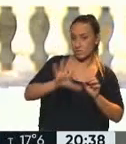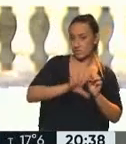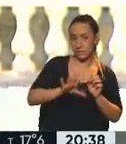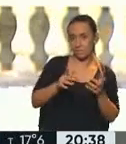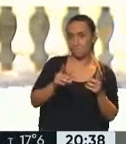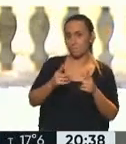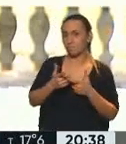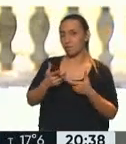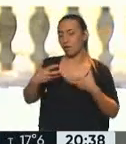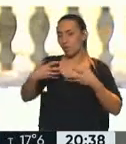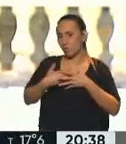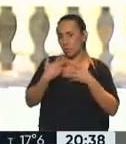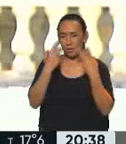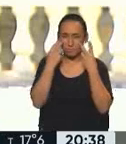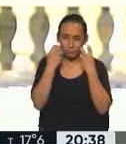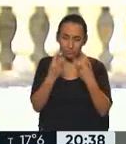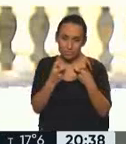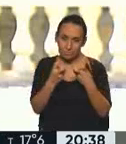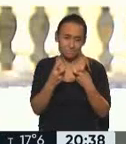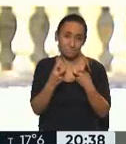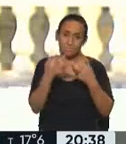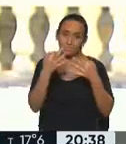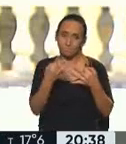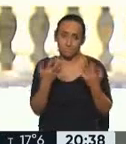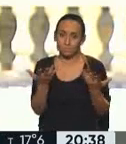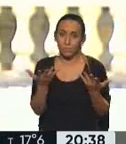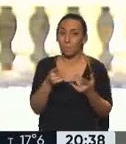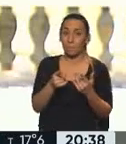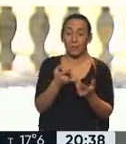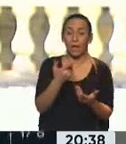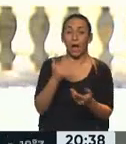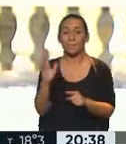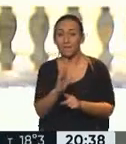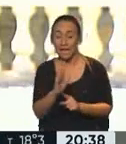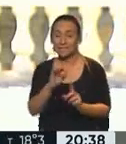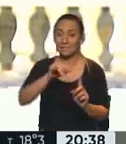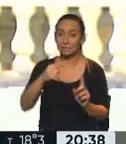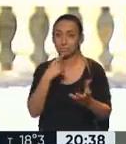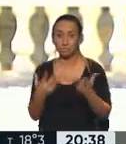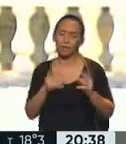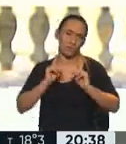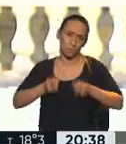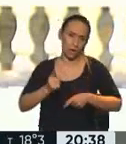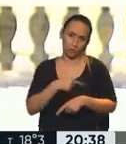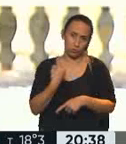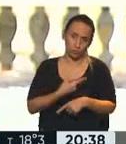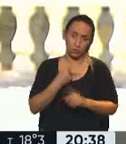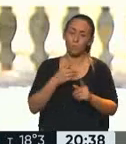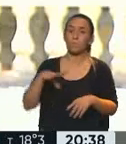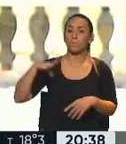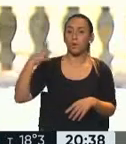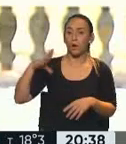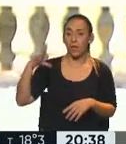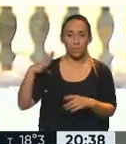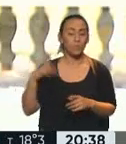cuerpos de inteligencia que valide que se esté presentando esa situación. No obstante, nosotros tomamos en serio cualquier comentario que hacen